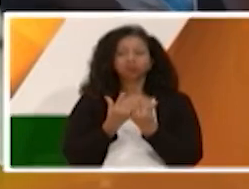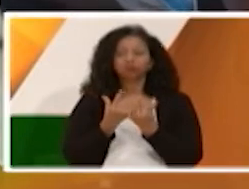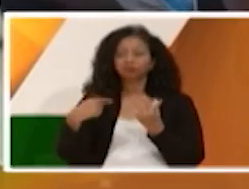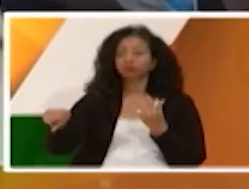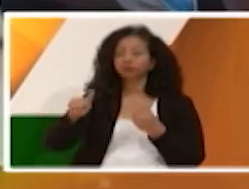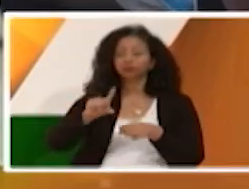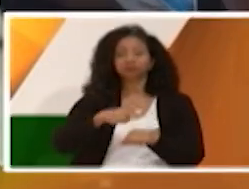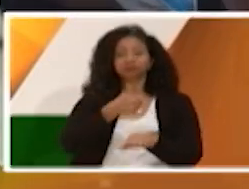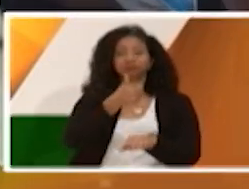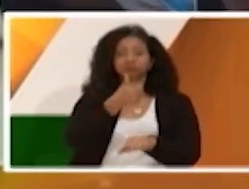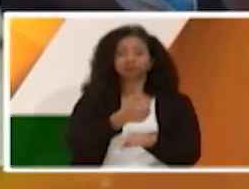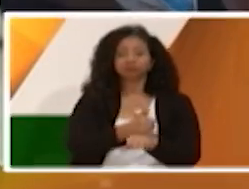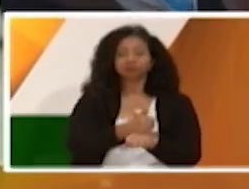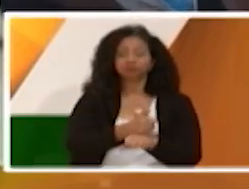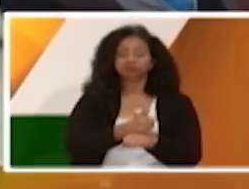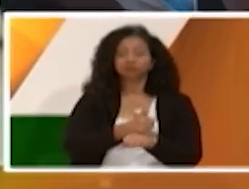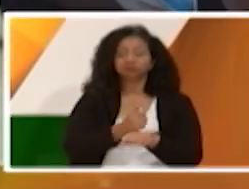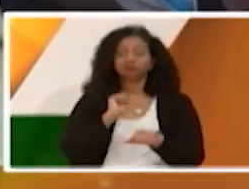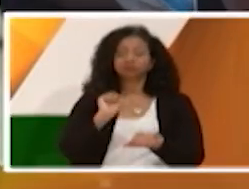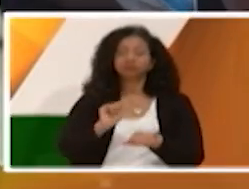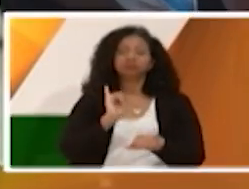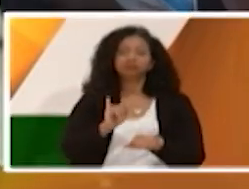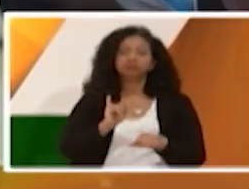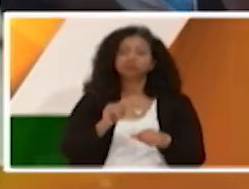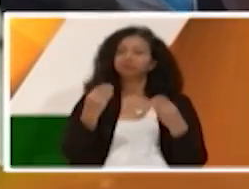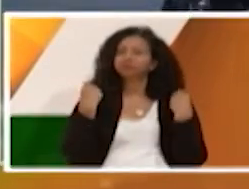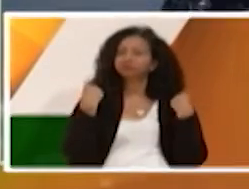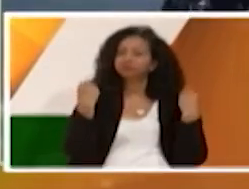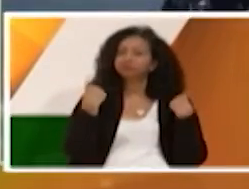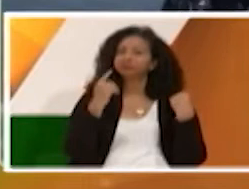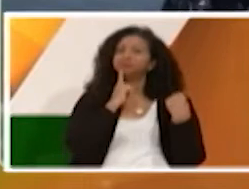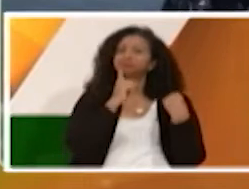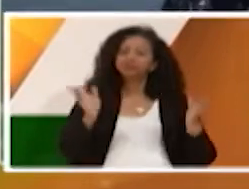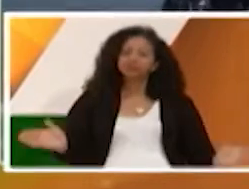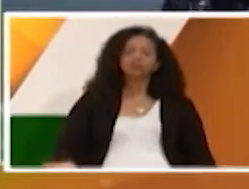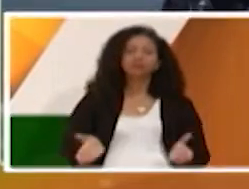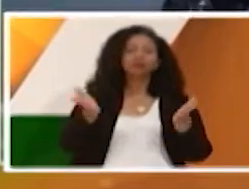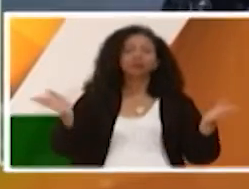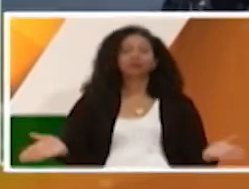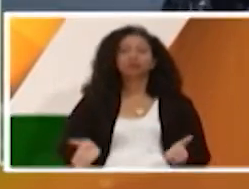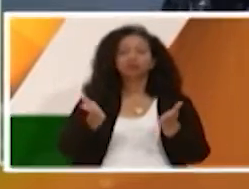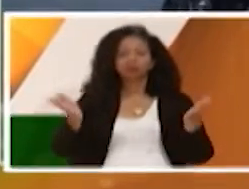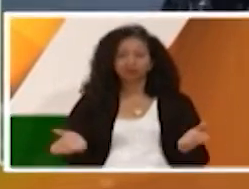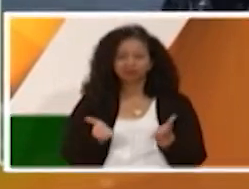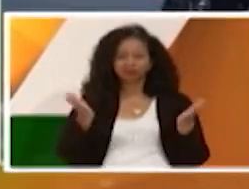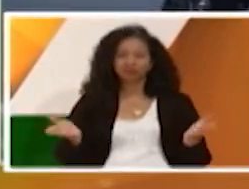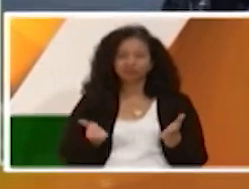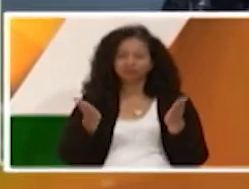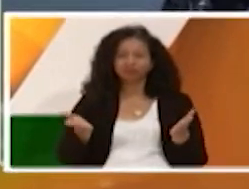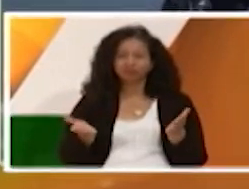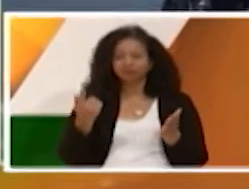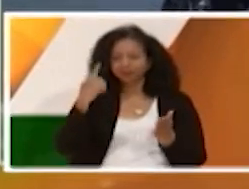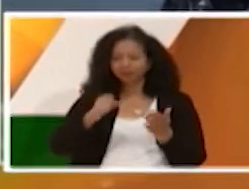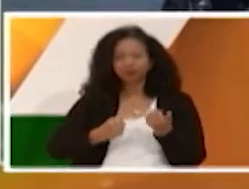considerable, que el deporte ha servido de motivación, de plataforma para identificar otra